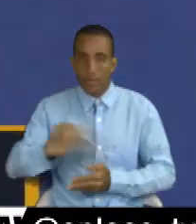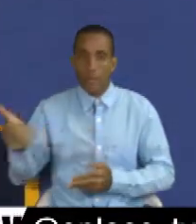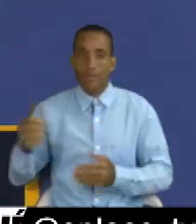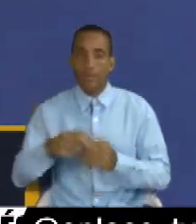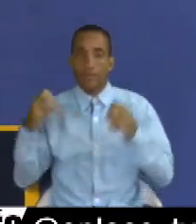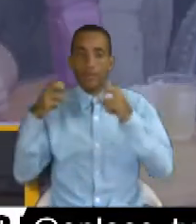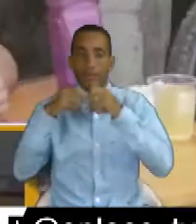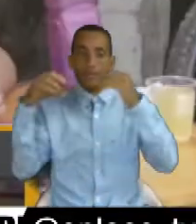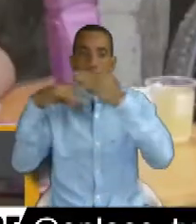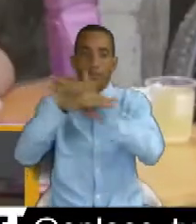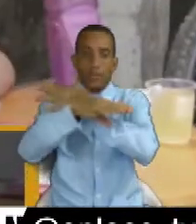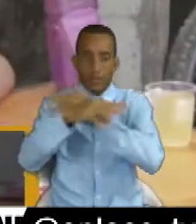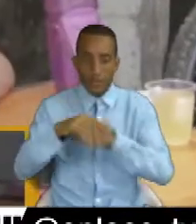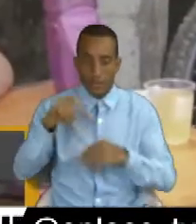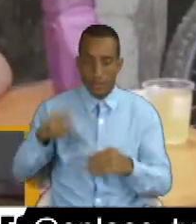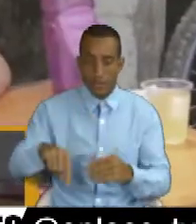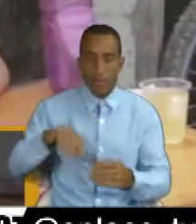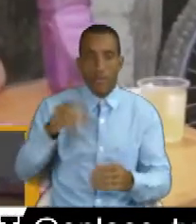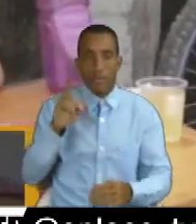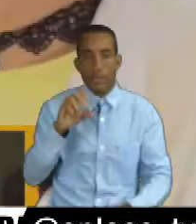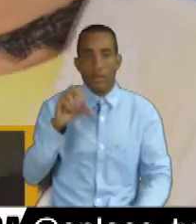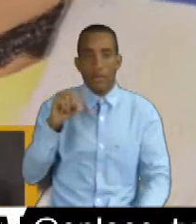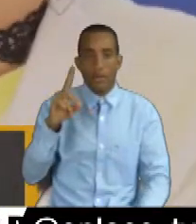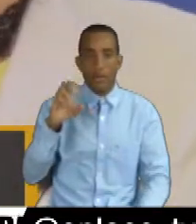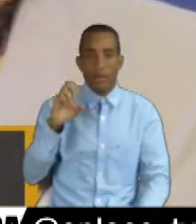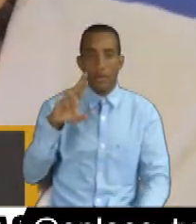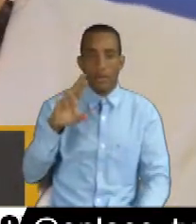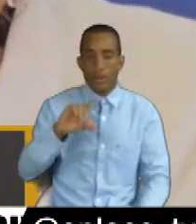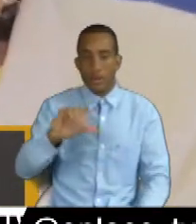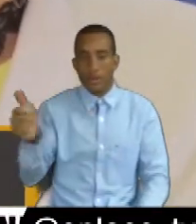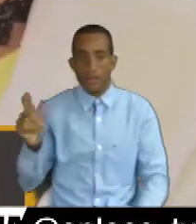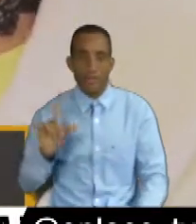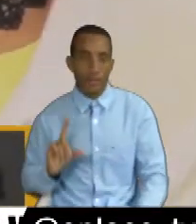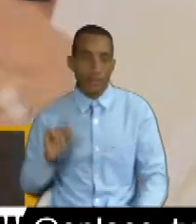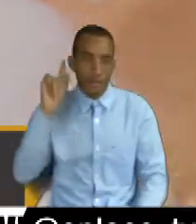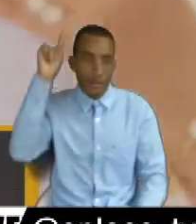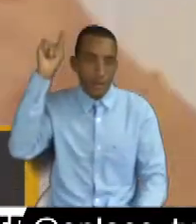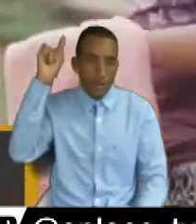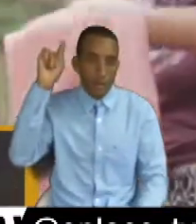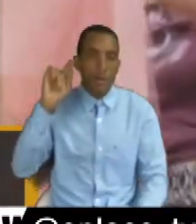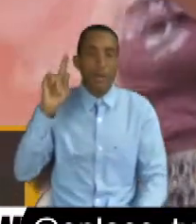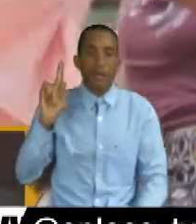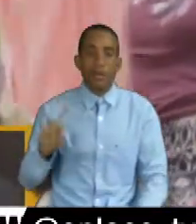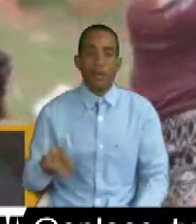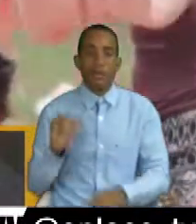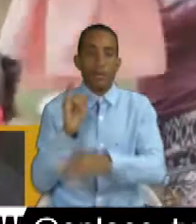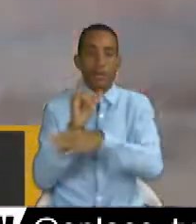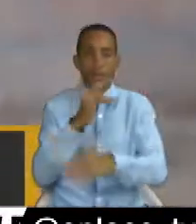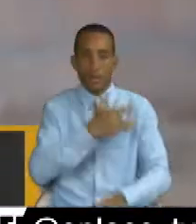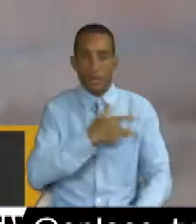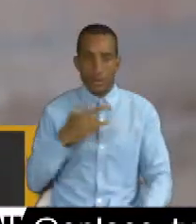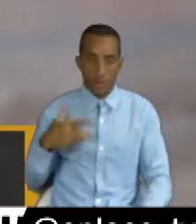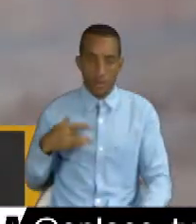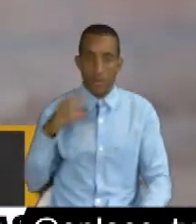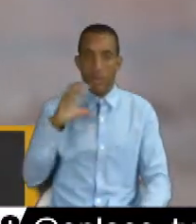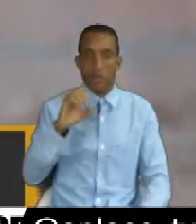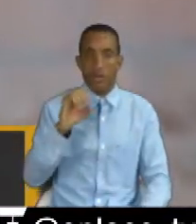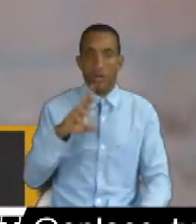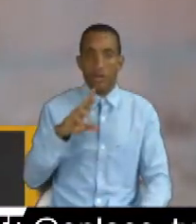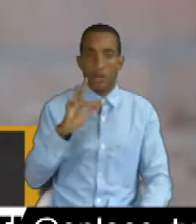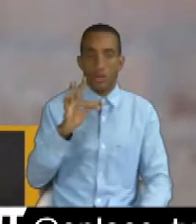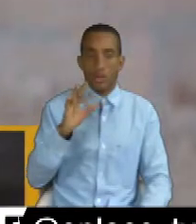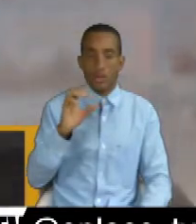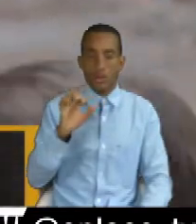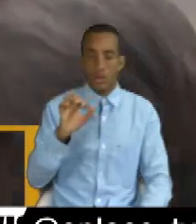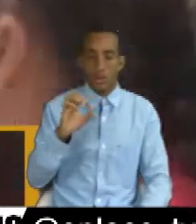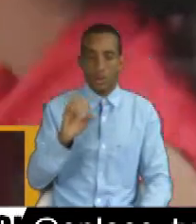Electrificadora de Santander, a Inderva, por supuesto también a entidades de salud como Corpotec, CDUS,